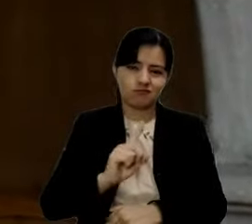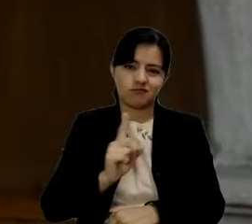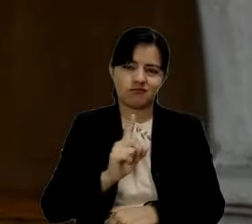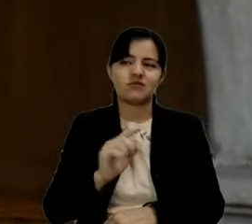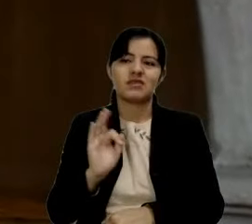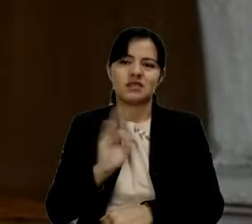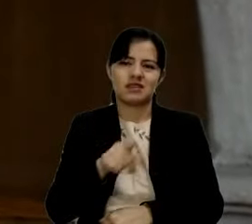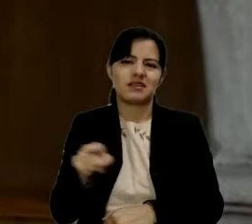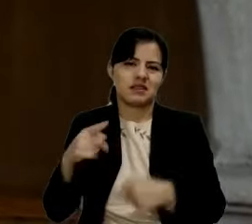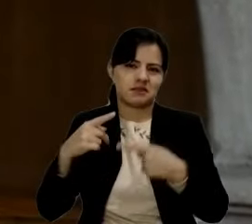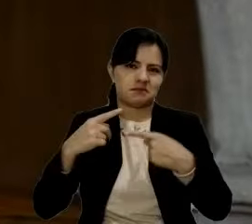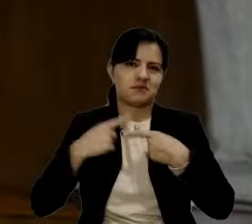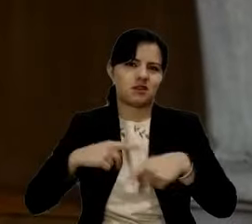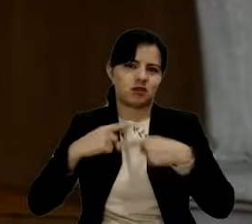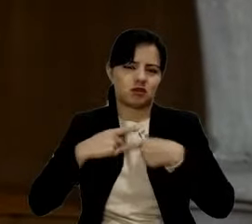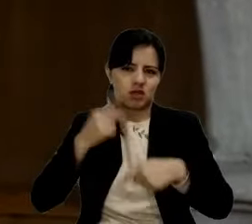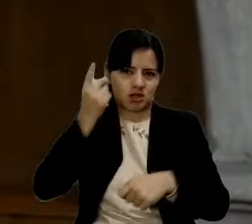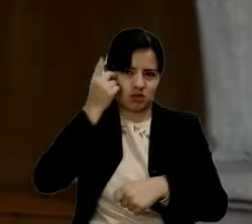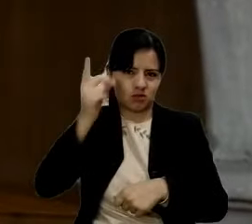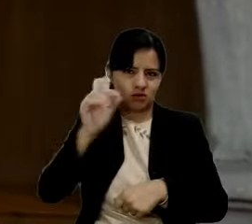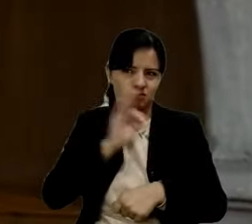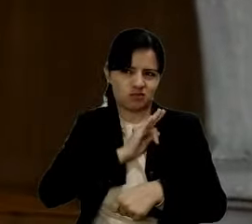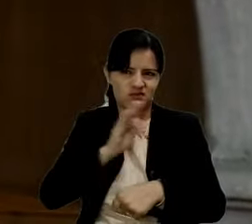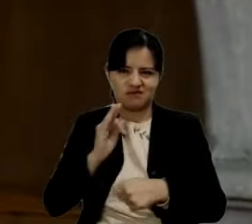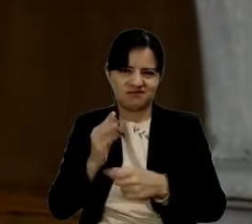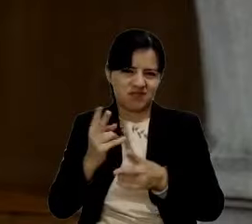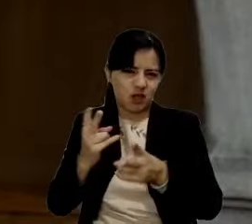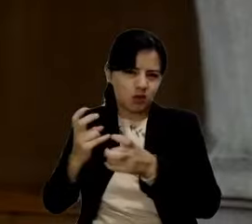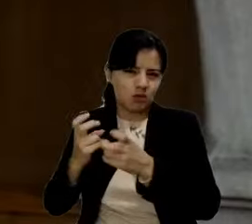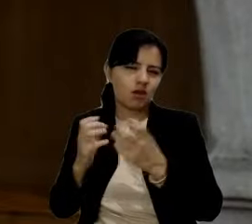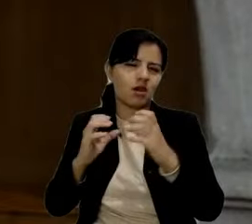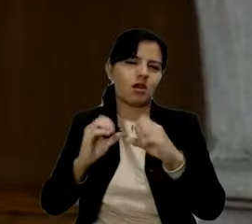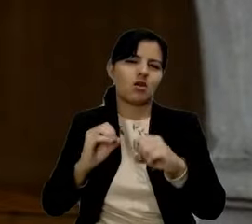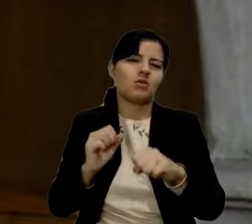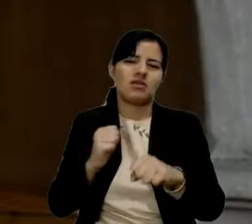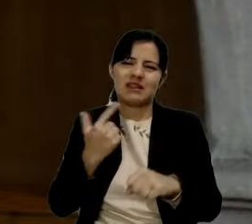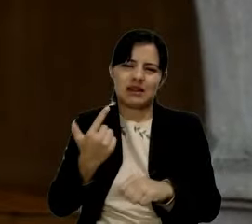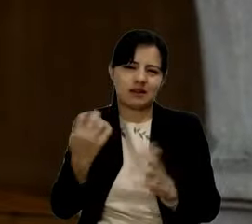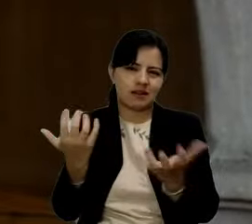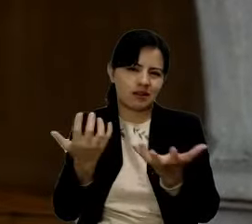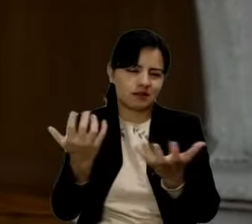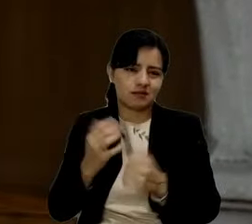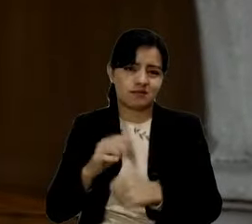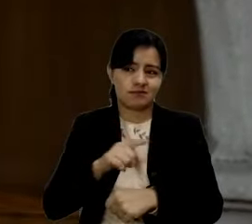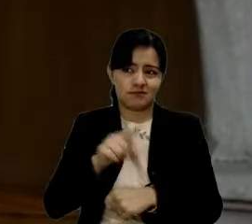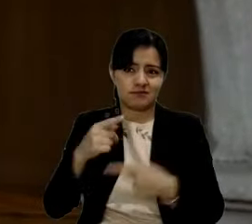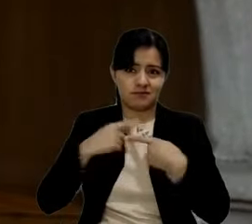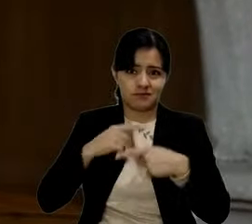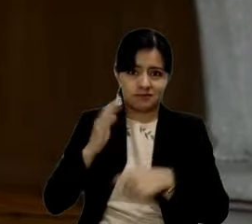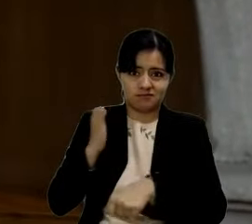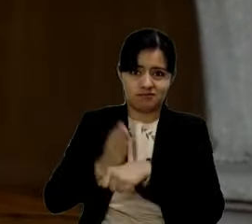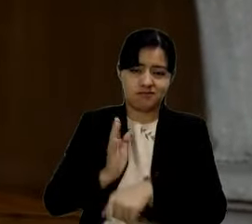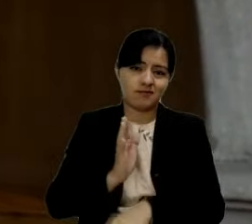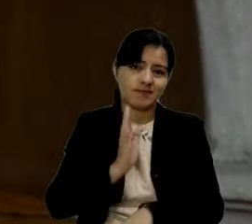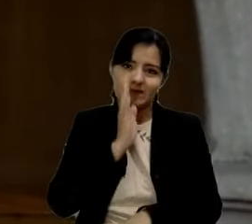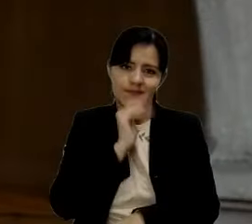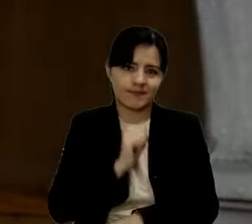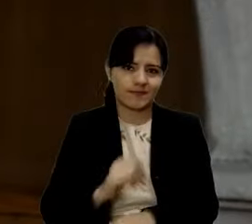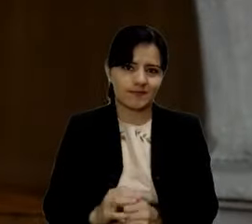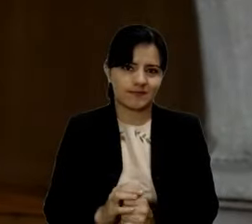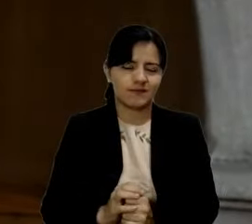concesionarios. A pesar de que en nuestra entidad el Código Administrativo establece que el servicio de